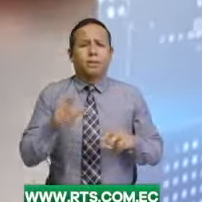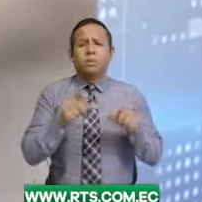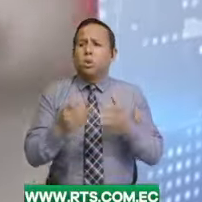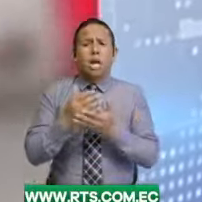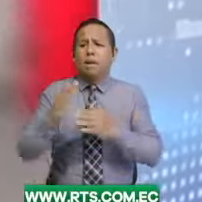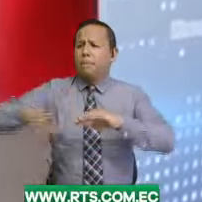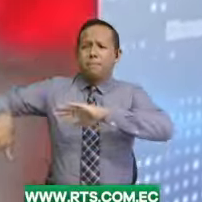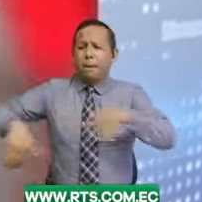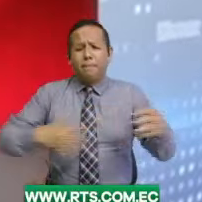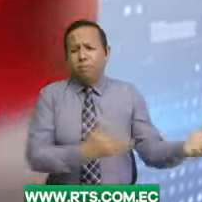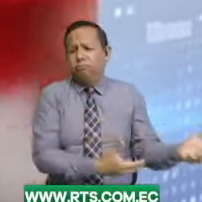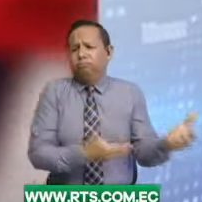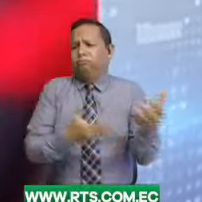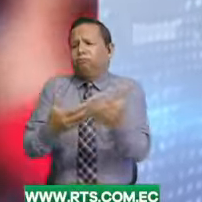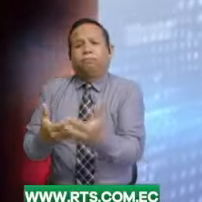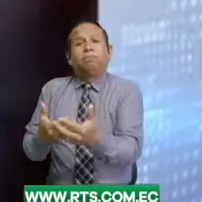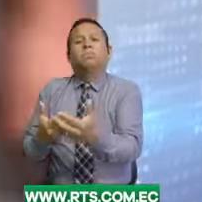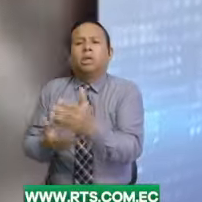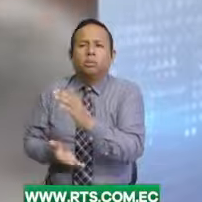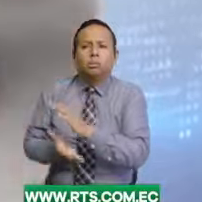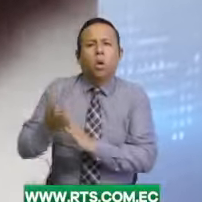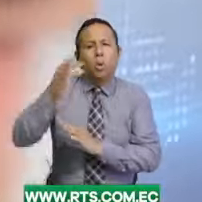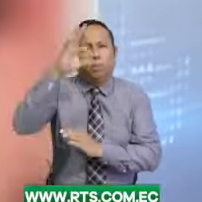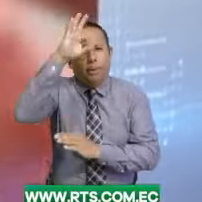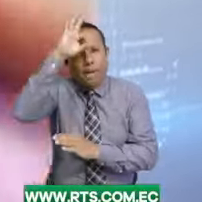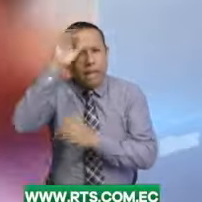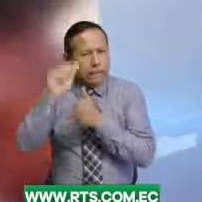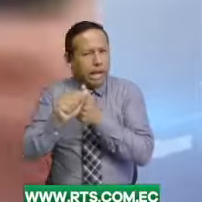Asimismo, lo trasladaron hasta el sanatorio más cercano.